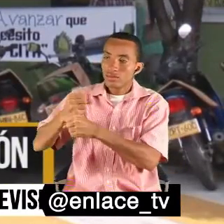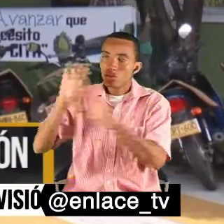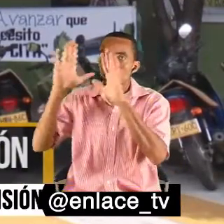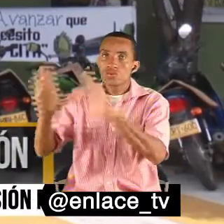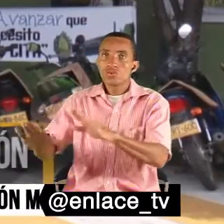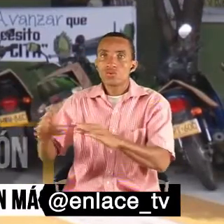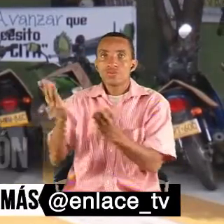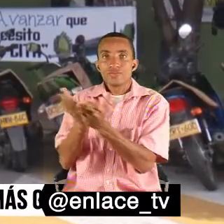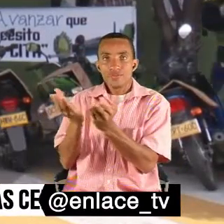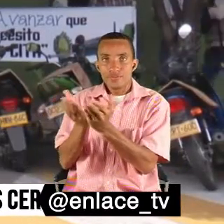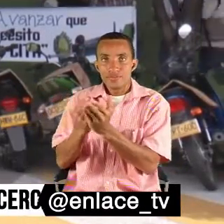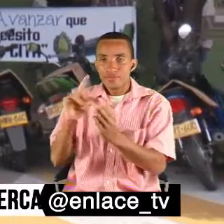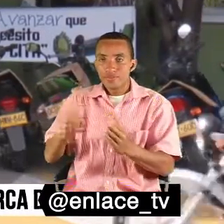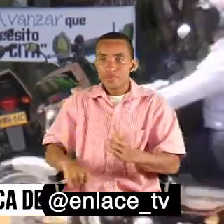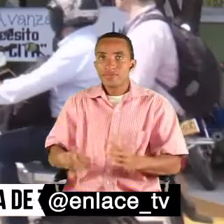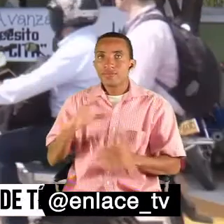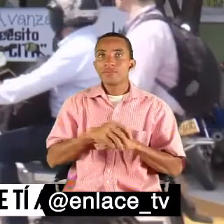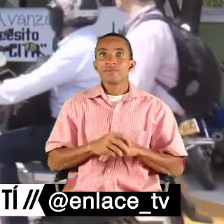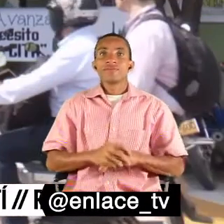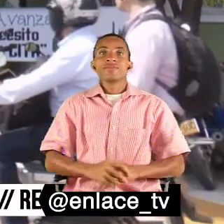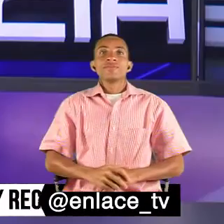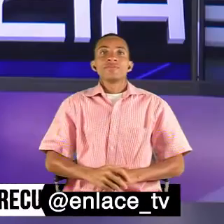del Magdalena Medio, ACEM.